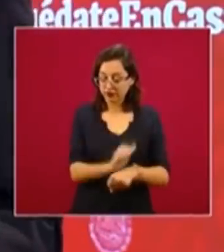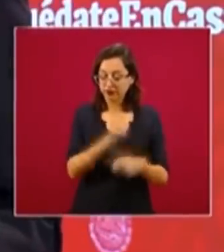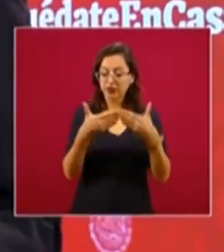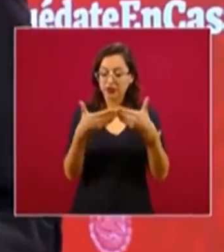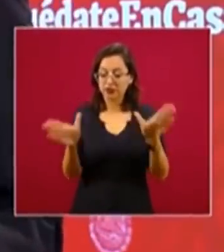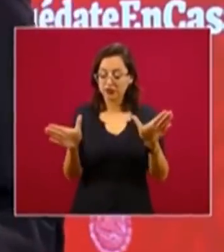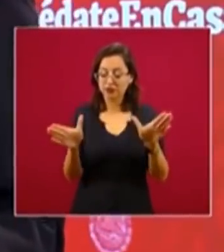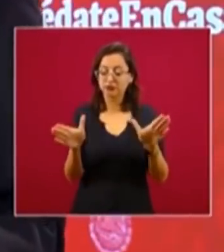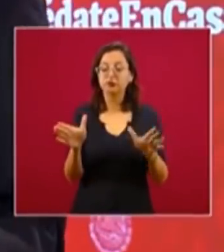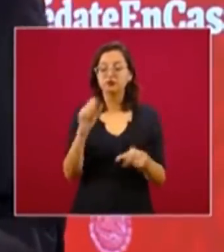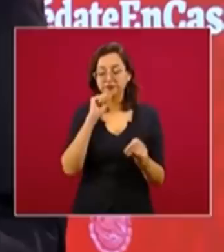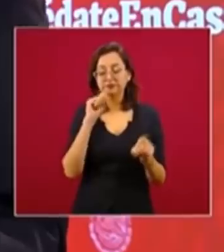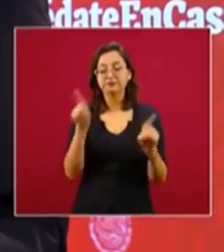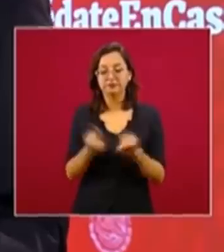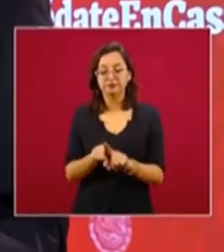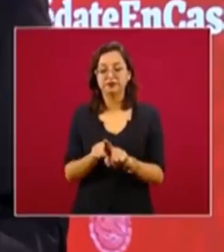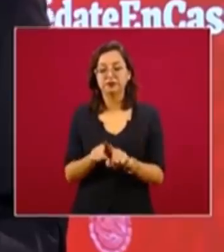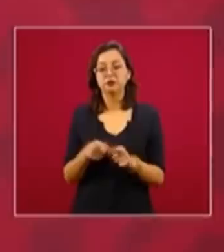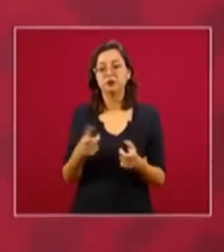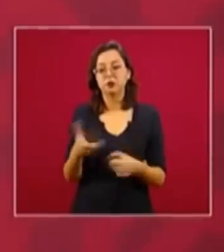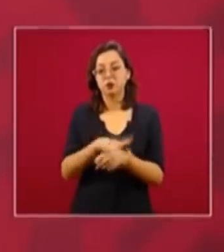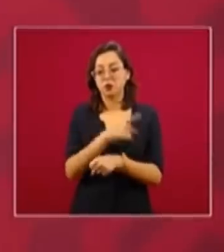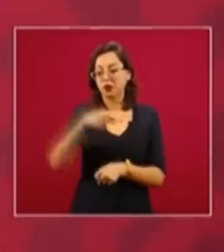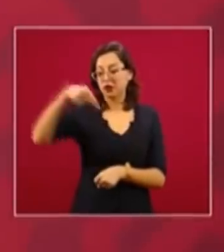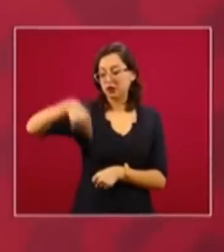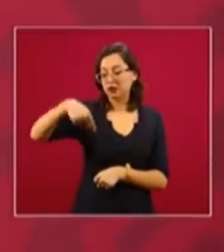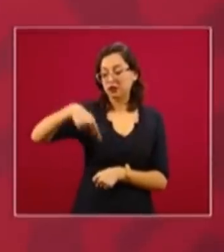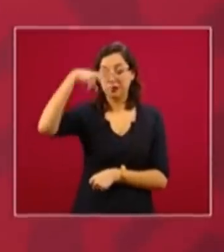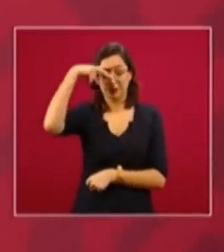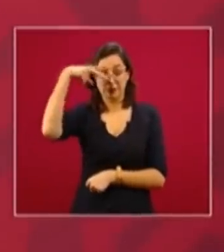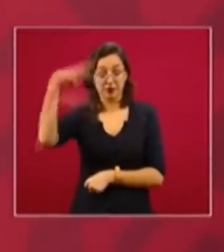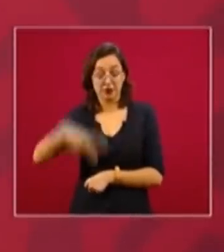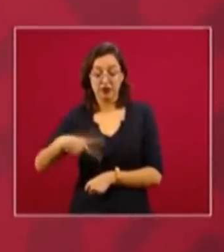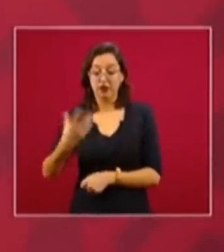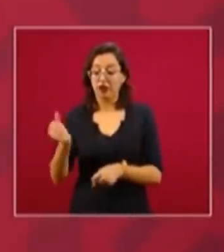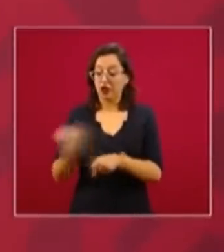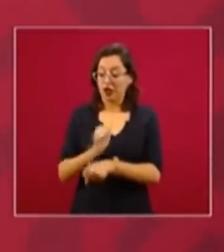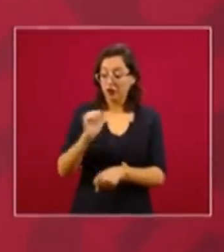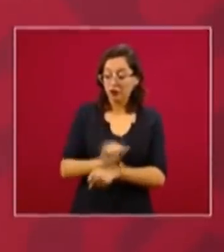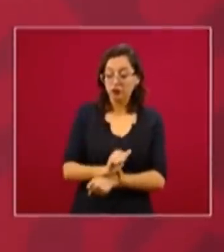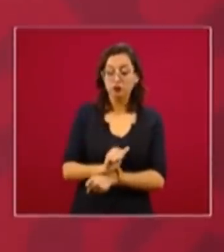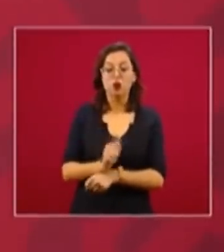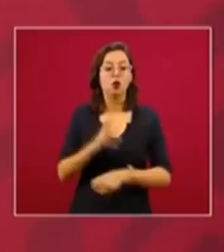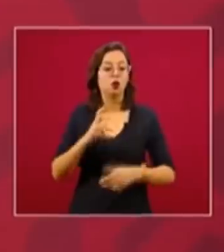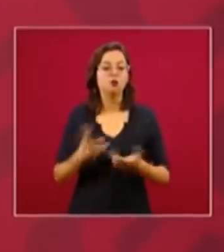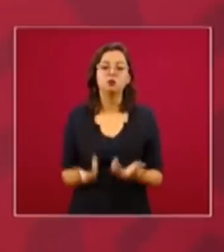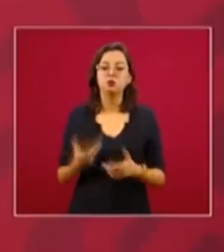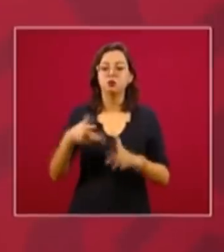lo que tiene que ver con la producción de autopartes de México, porque